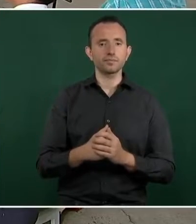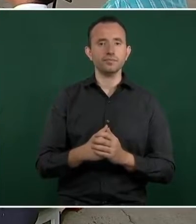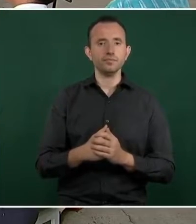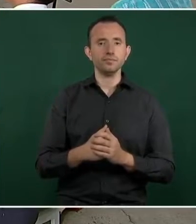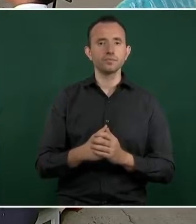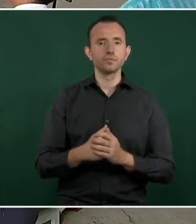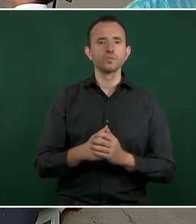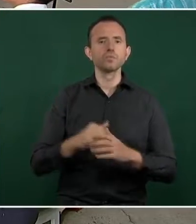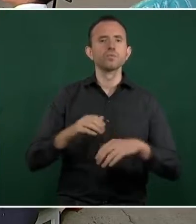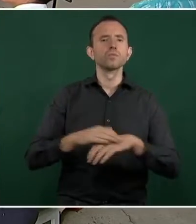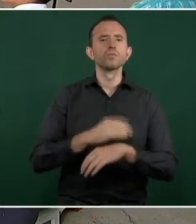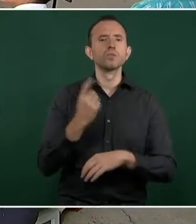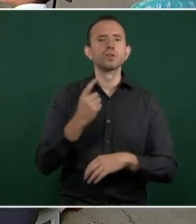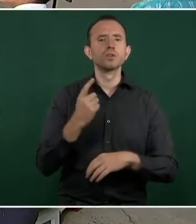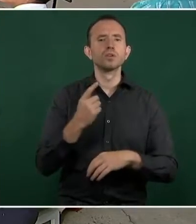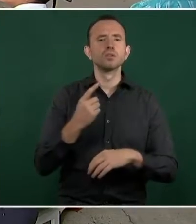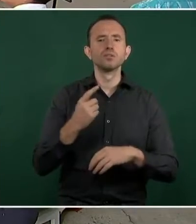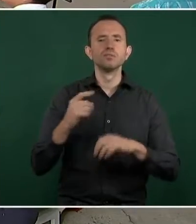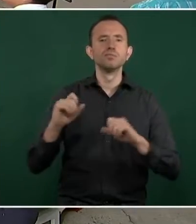robo de vehículo,